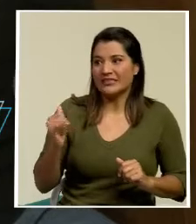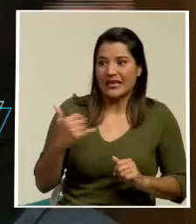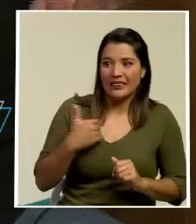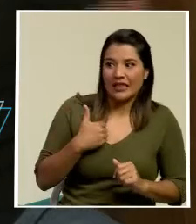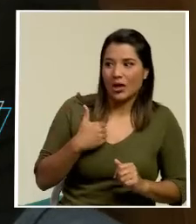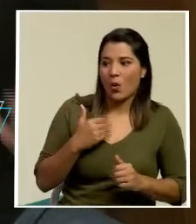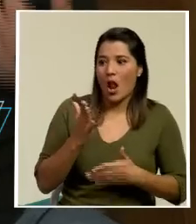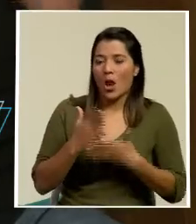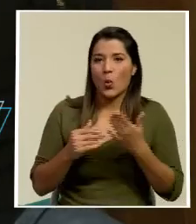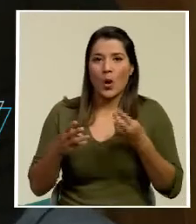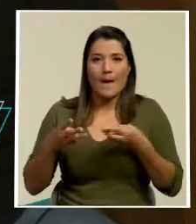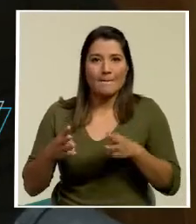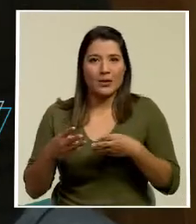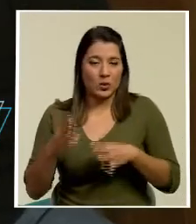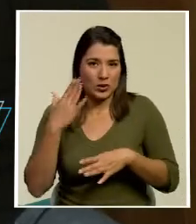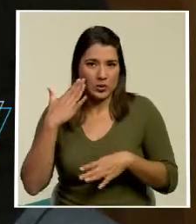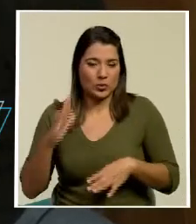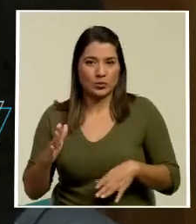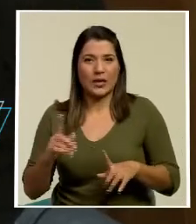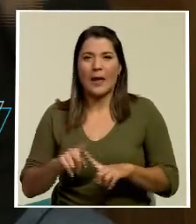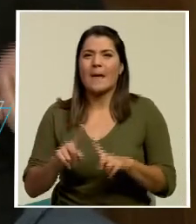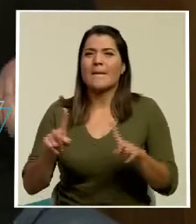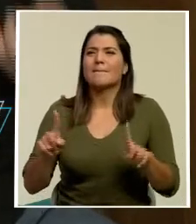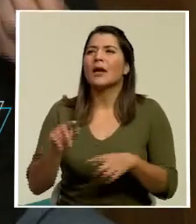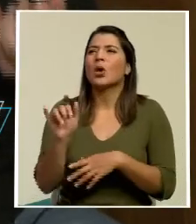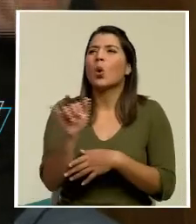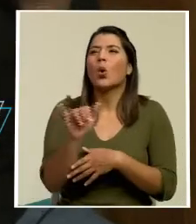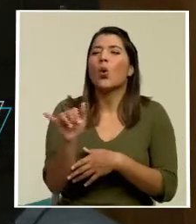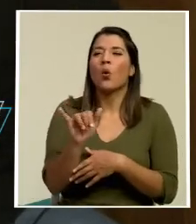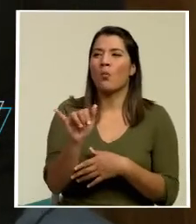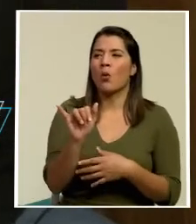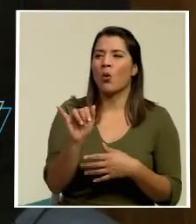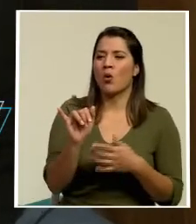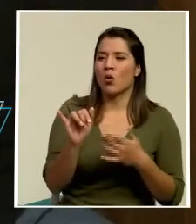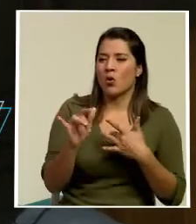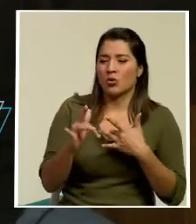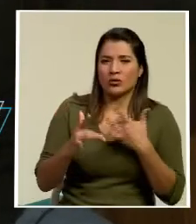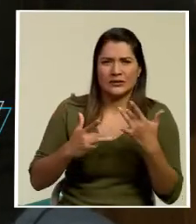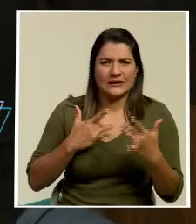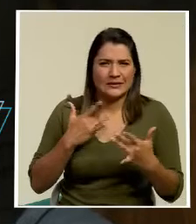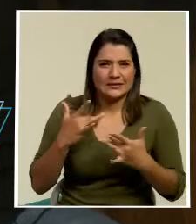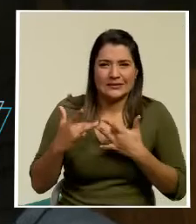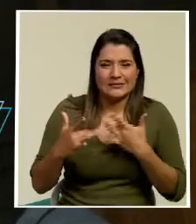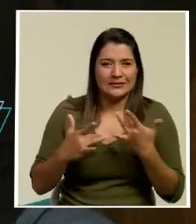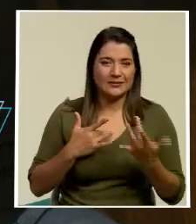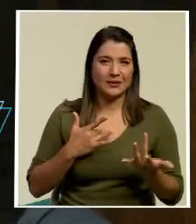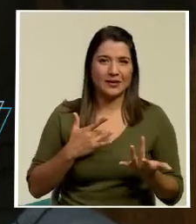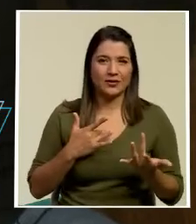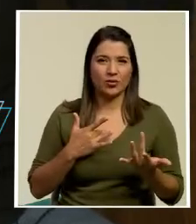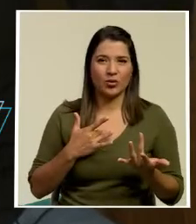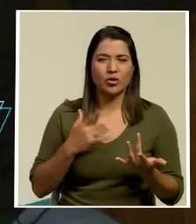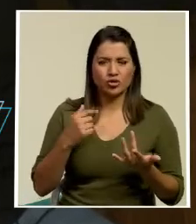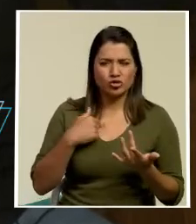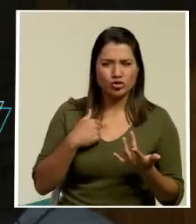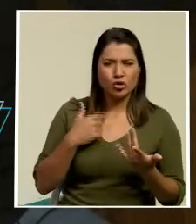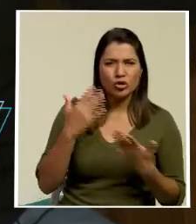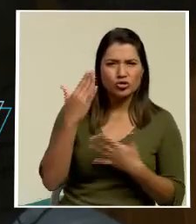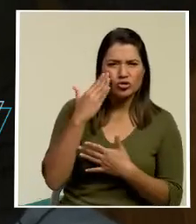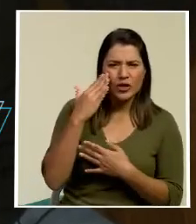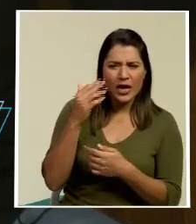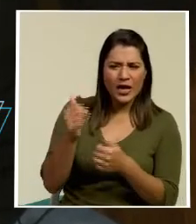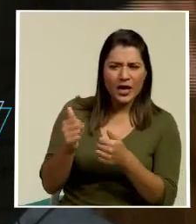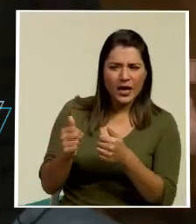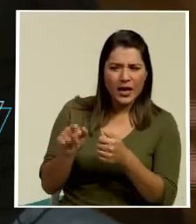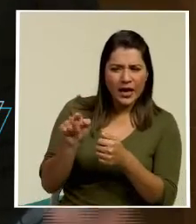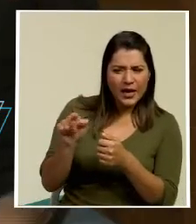mucho menos. Pero es como un grado intuitivo de vos sabés qué alumno está necesitando